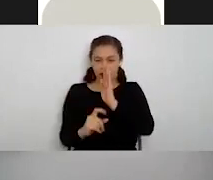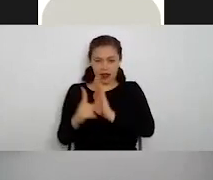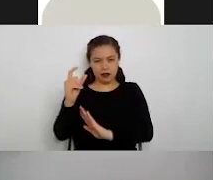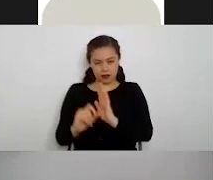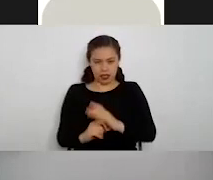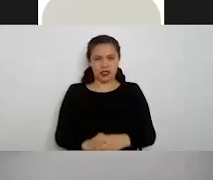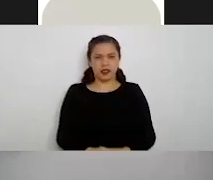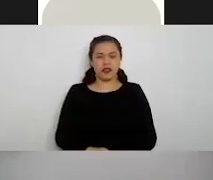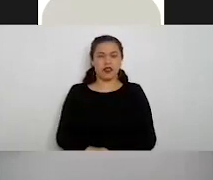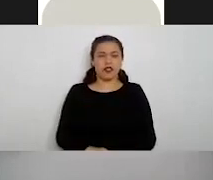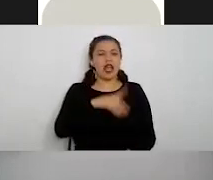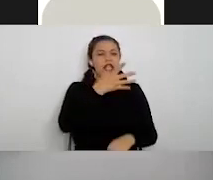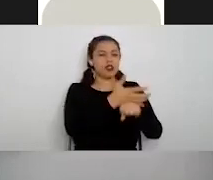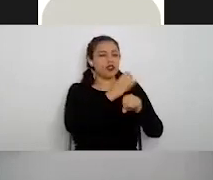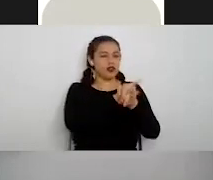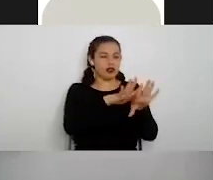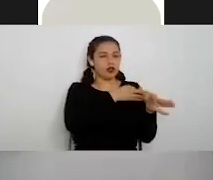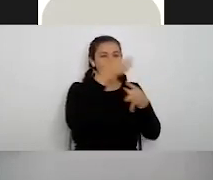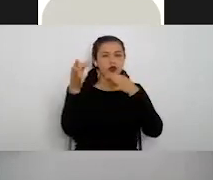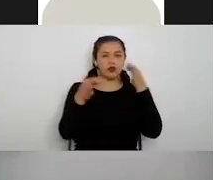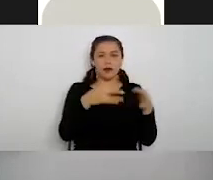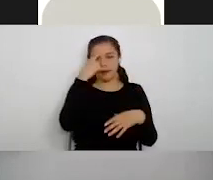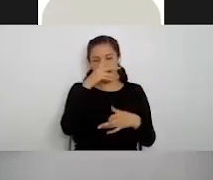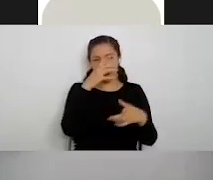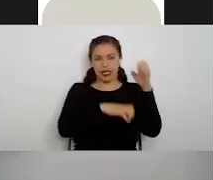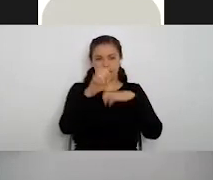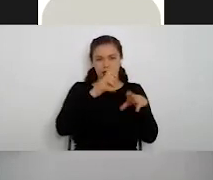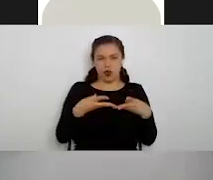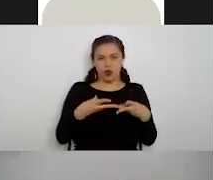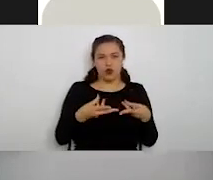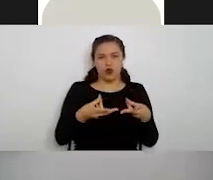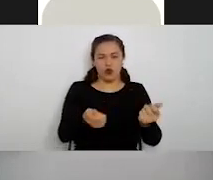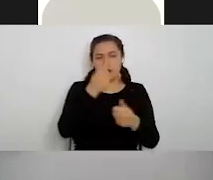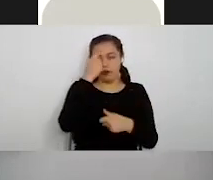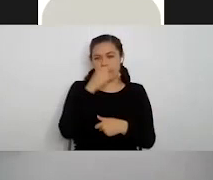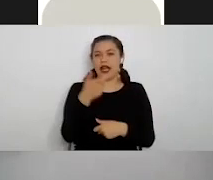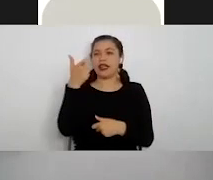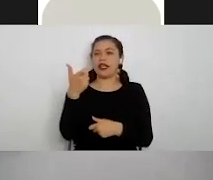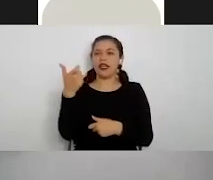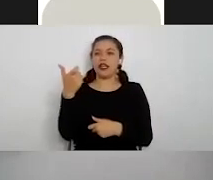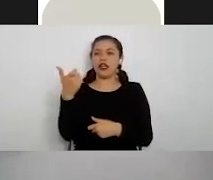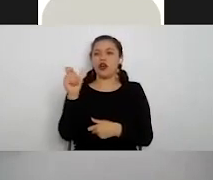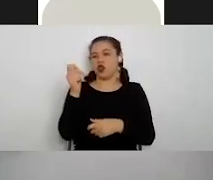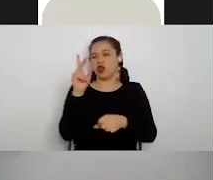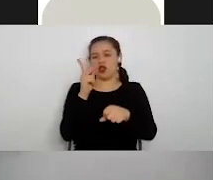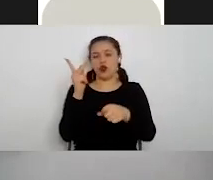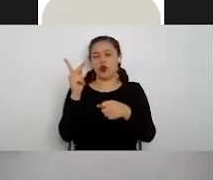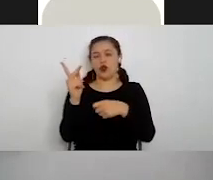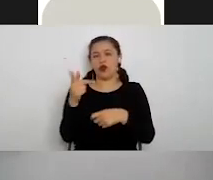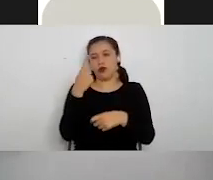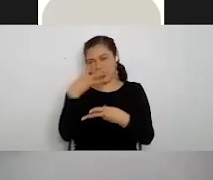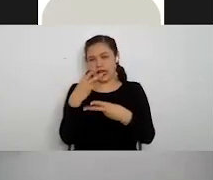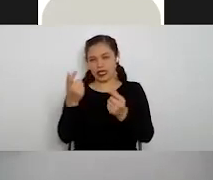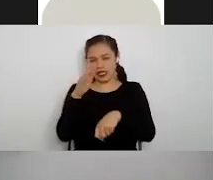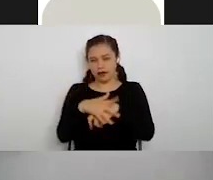datos mensuales de Estados Unidos sobre los gastos de las empresas en inversión. Y hay un término aquí que